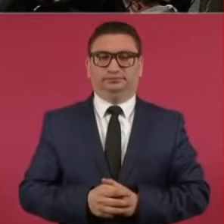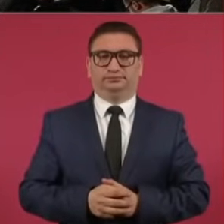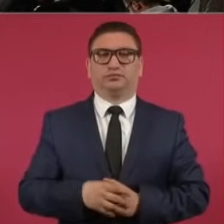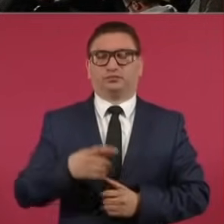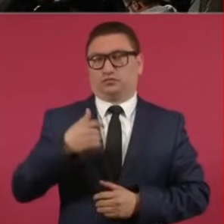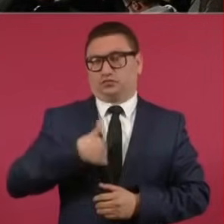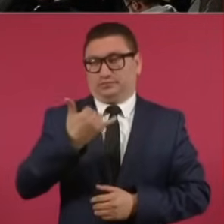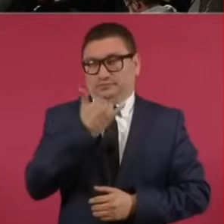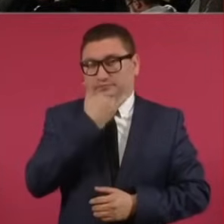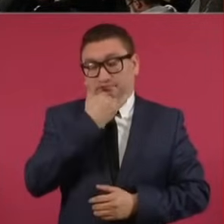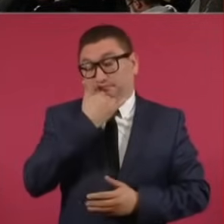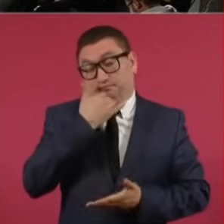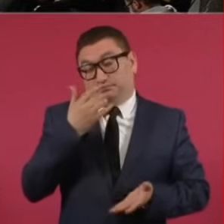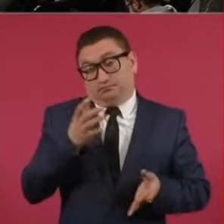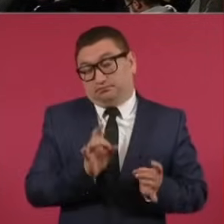ofrezco disculpas.